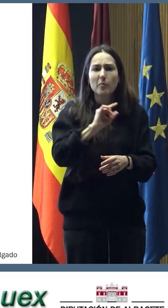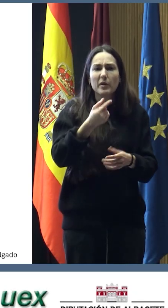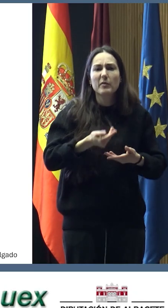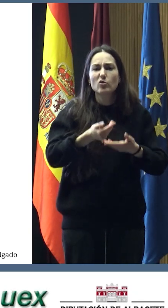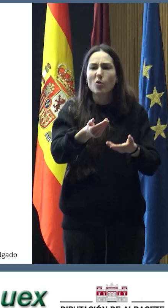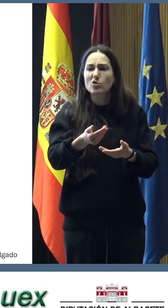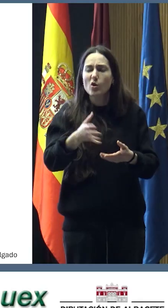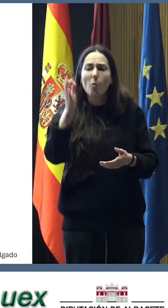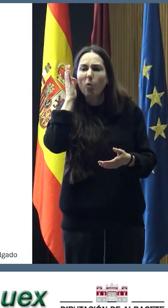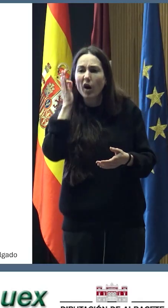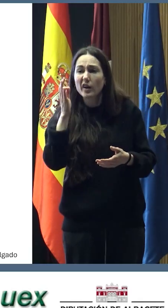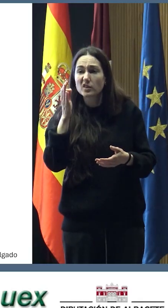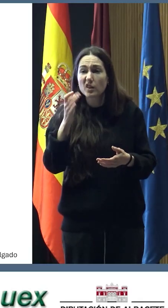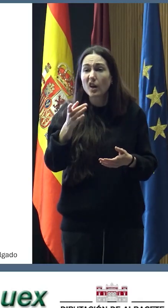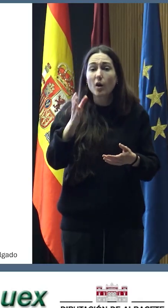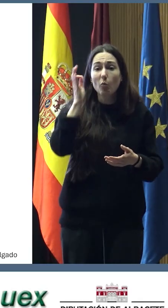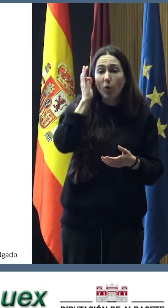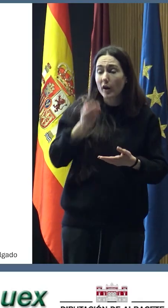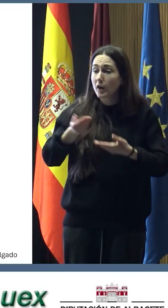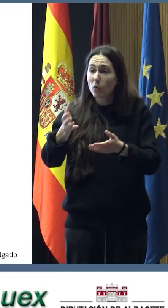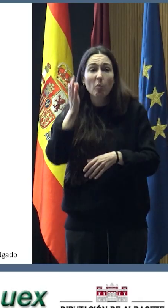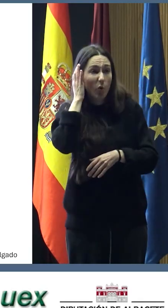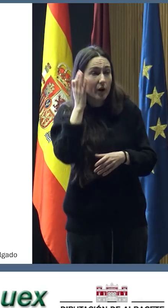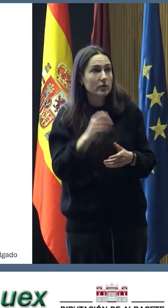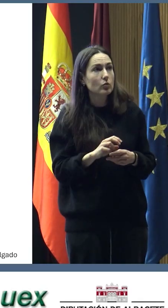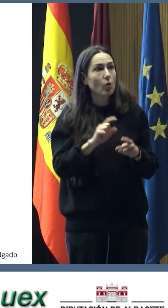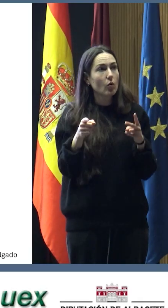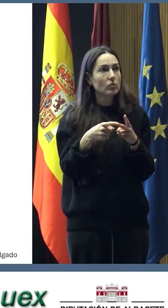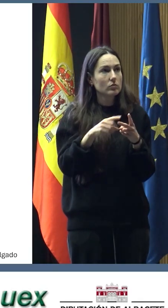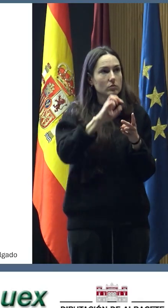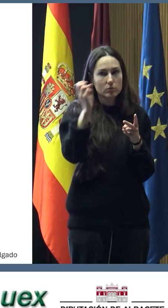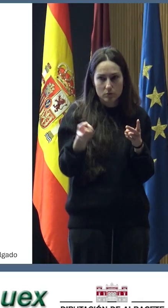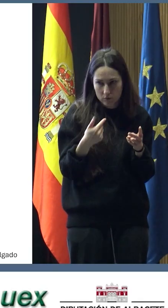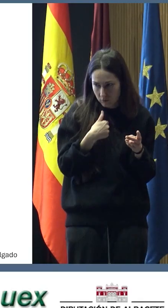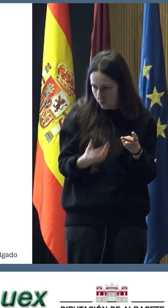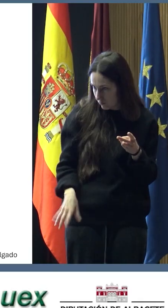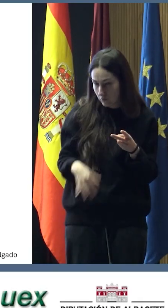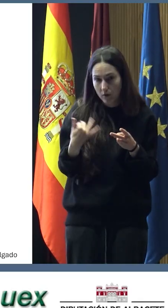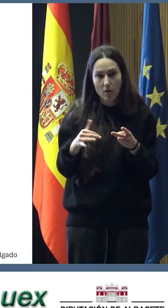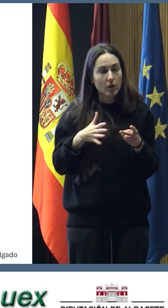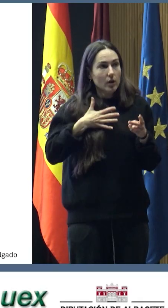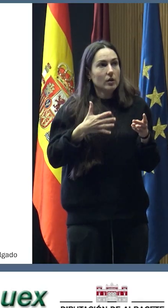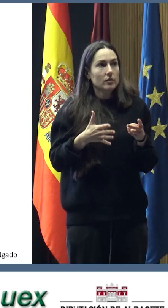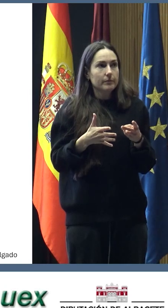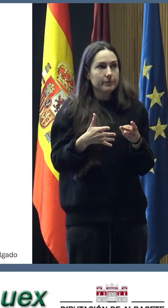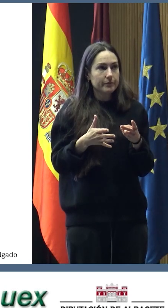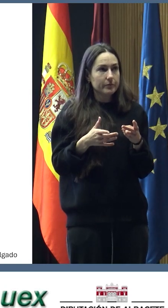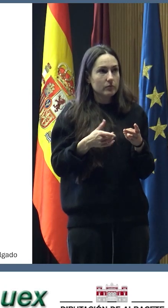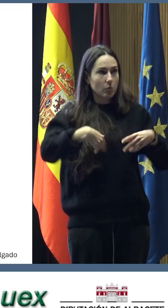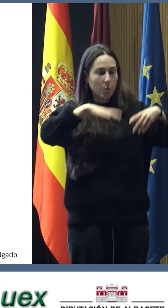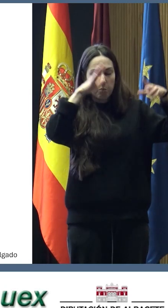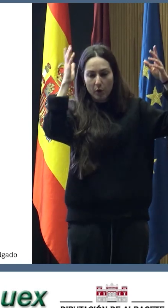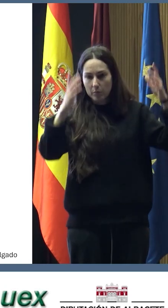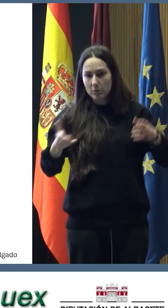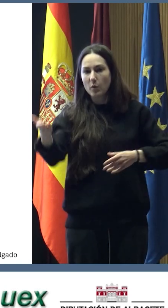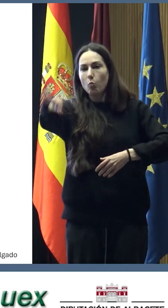se ayuden entre ellas. O el otro que me dejó impactada, por mí que se vaya a